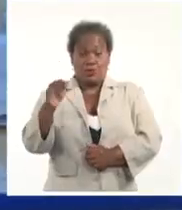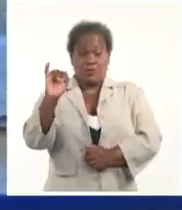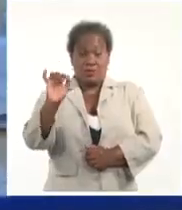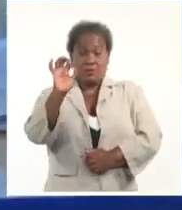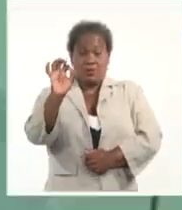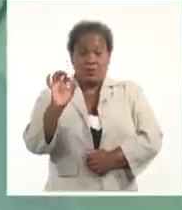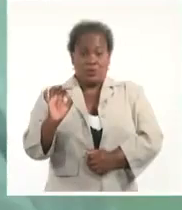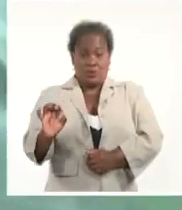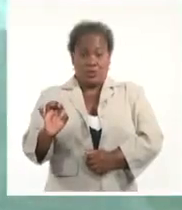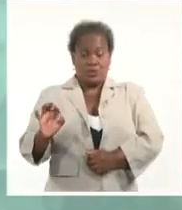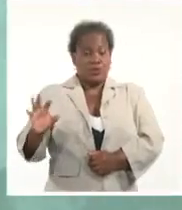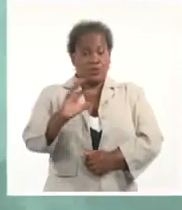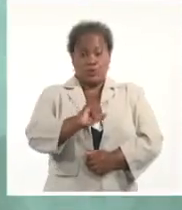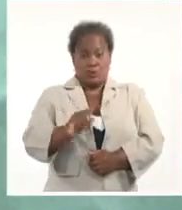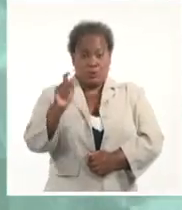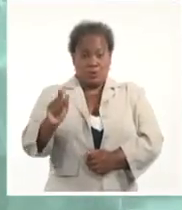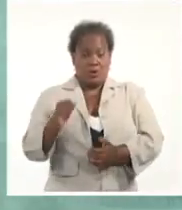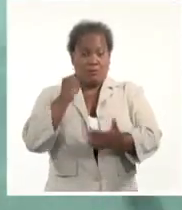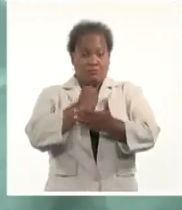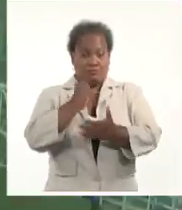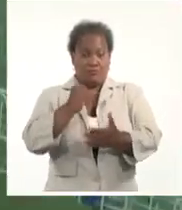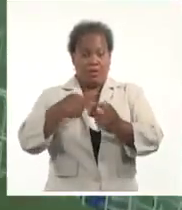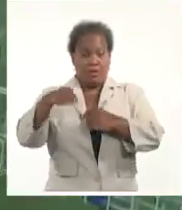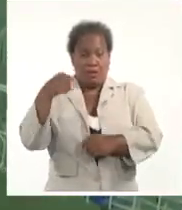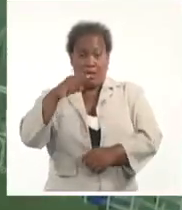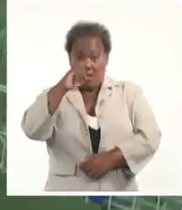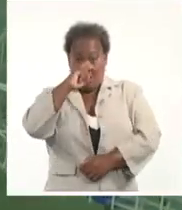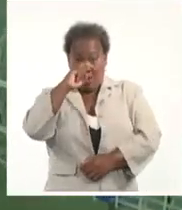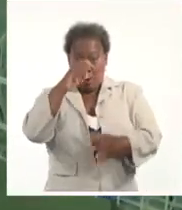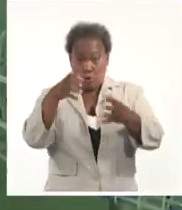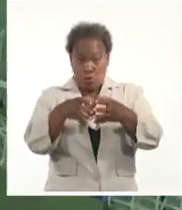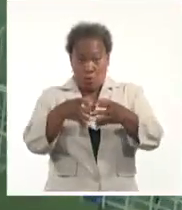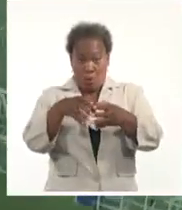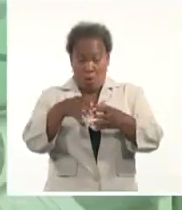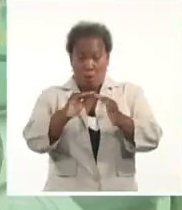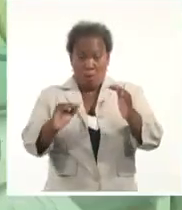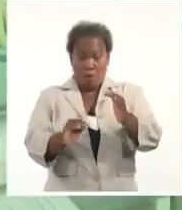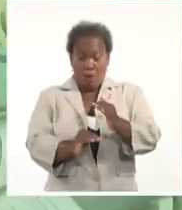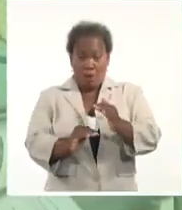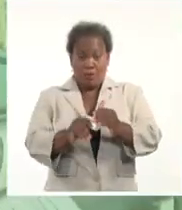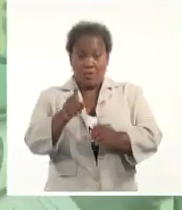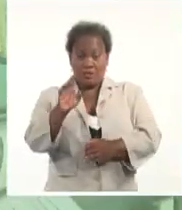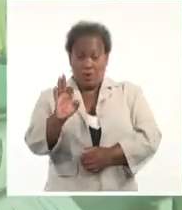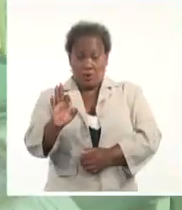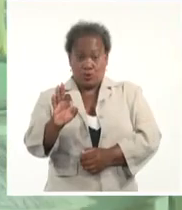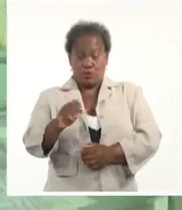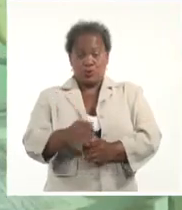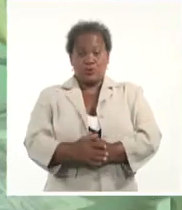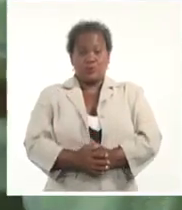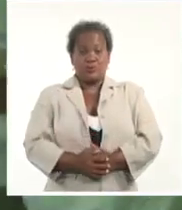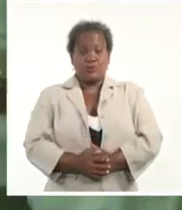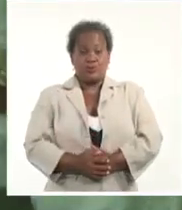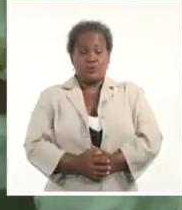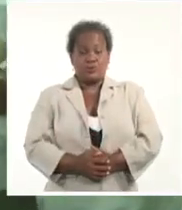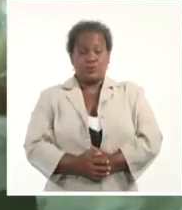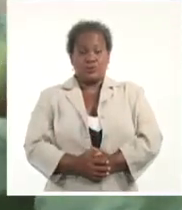18,6% de todos los diagnosticados ayer. En edades pediátricas, o sea, de 18 años y menos,